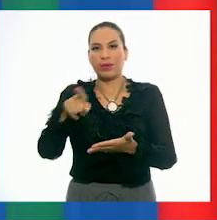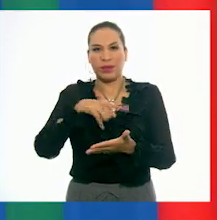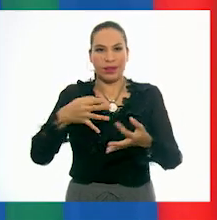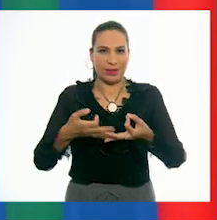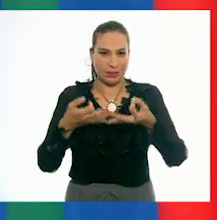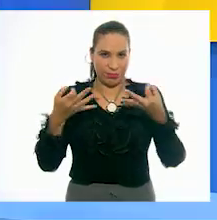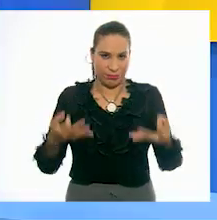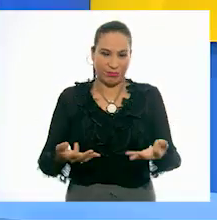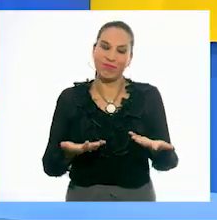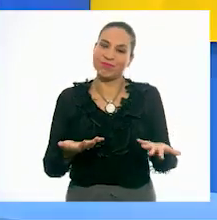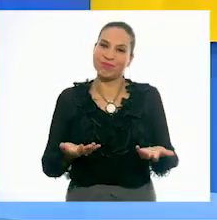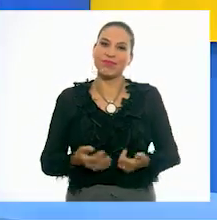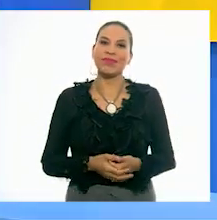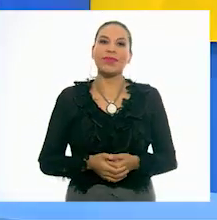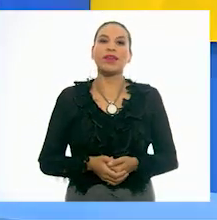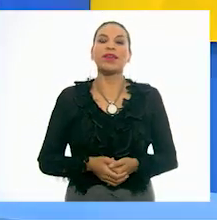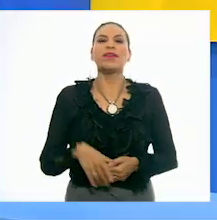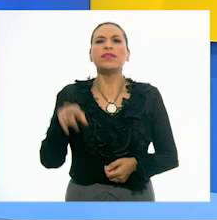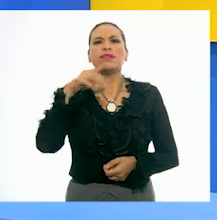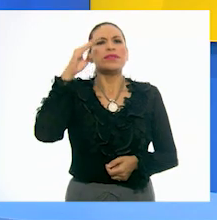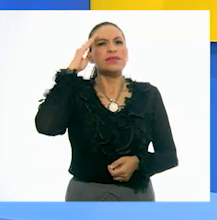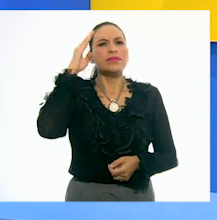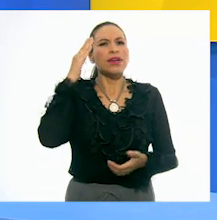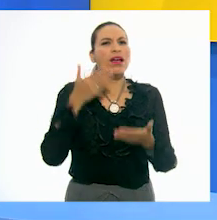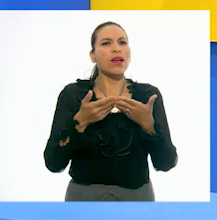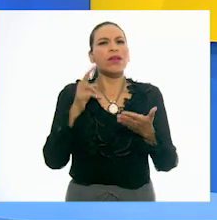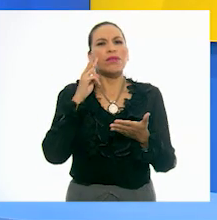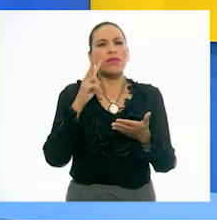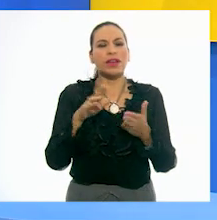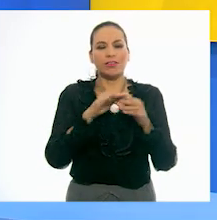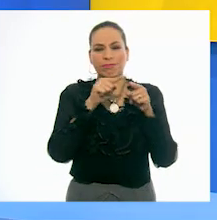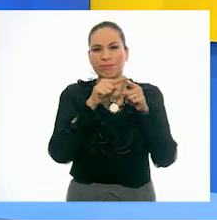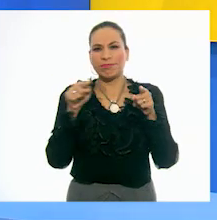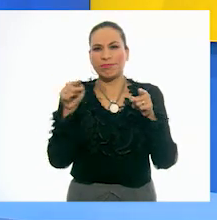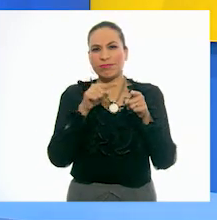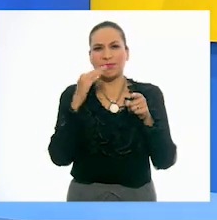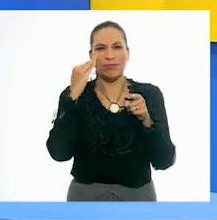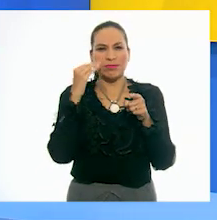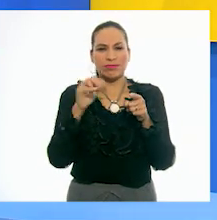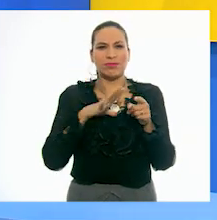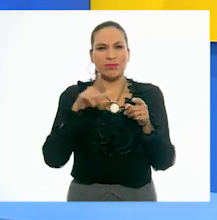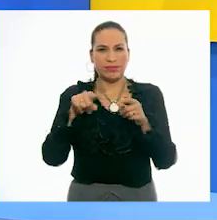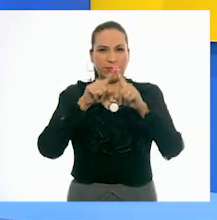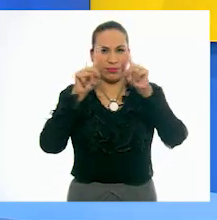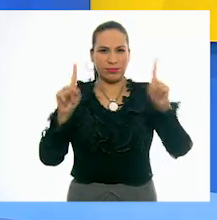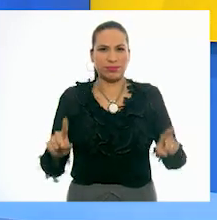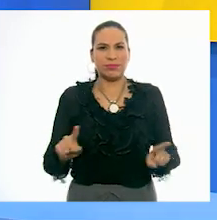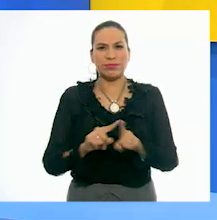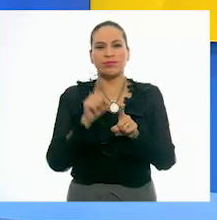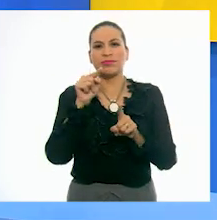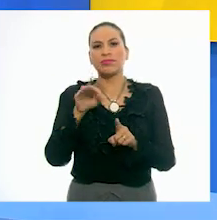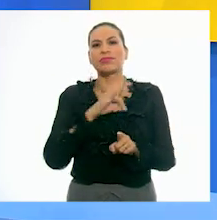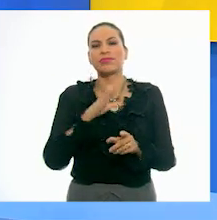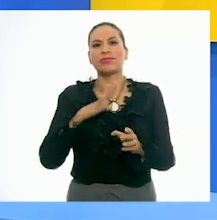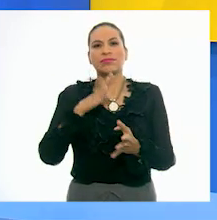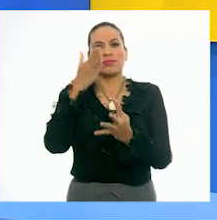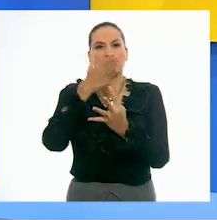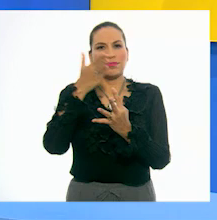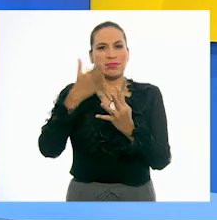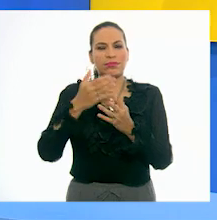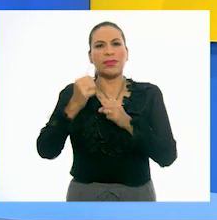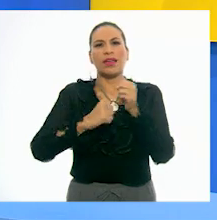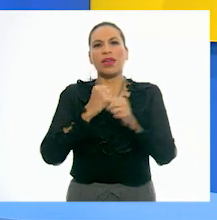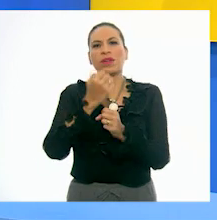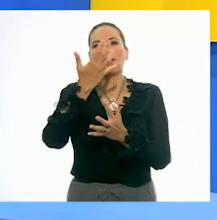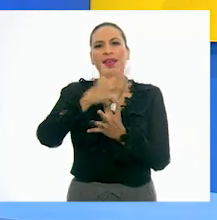tierras. Muy bien. ¿Qué les parece si lo vemos en la línea del tiempo que tenemos en el pizarrón, la cual está dividida en